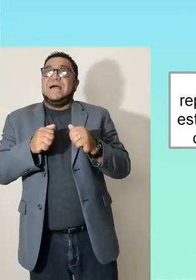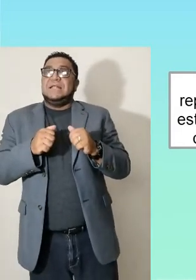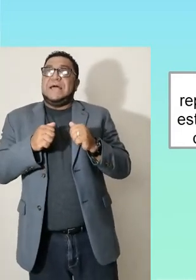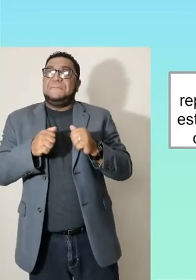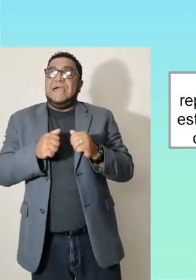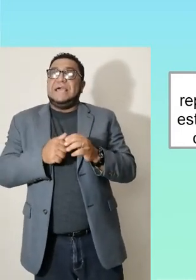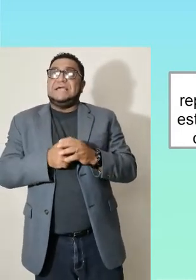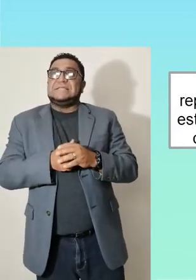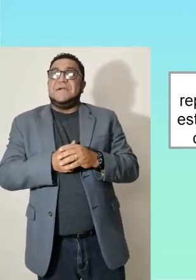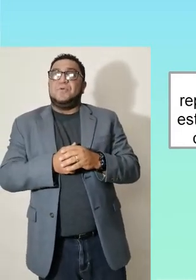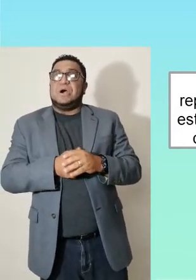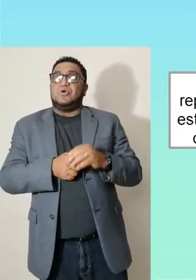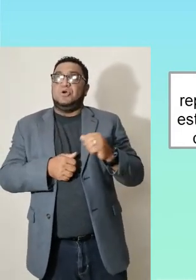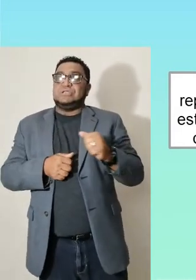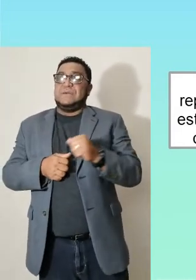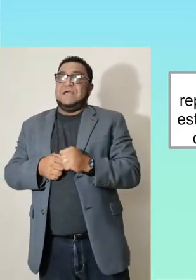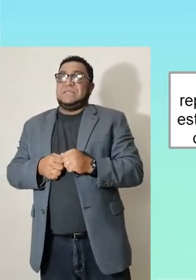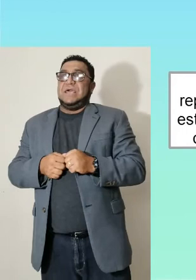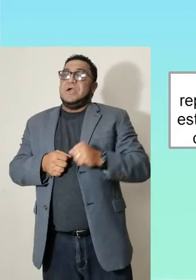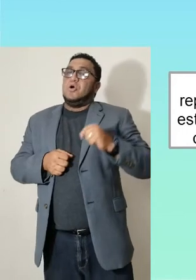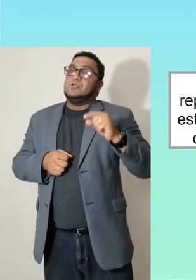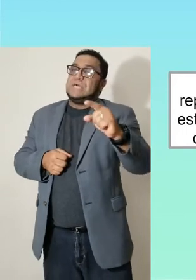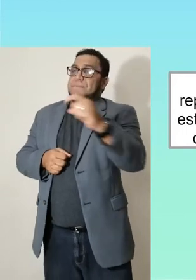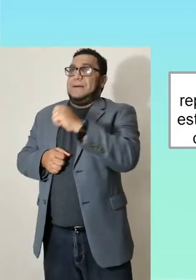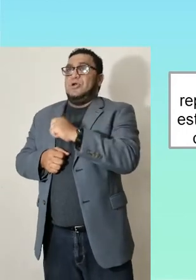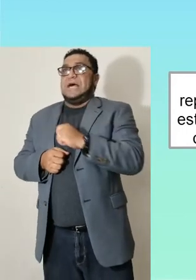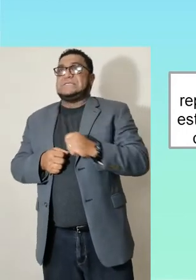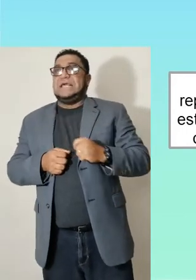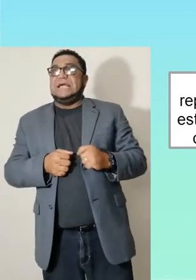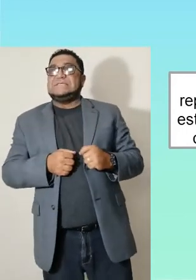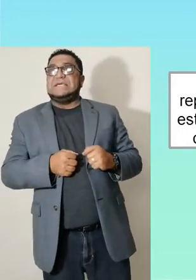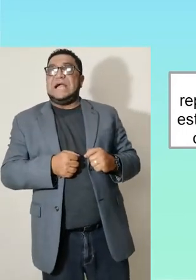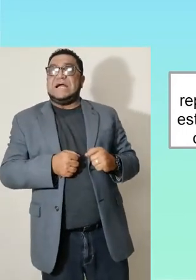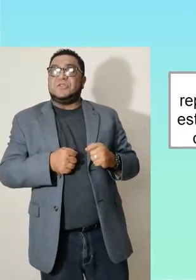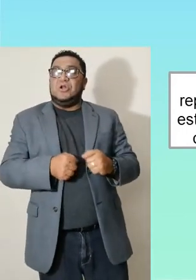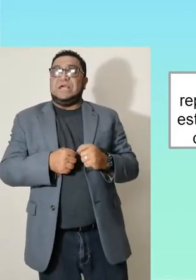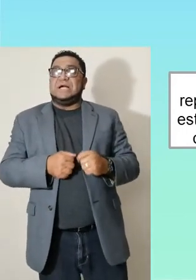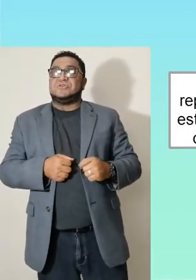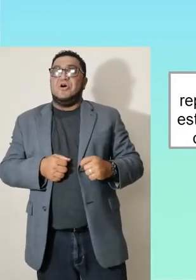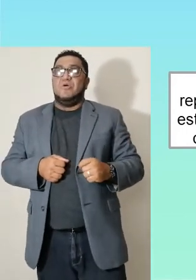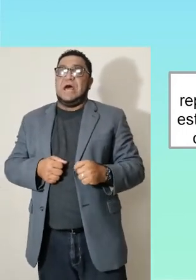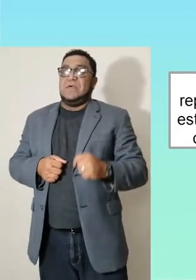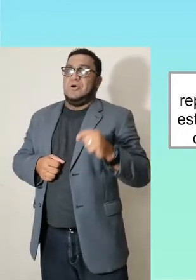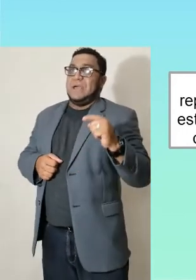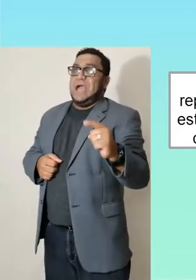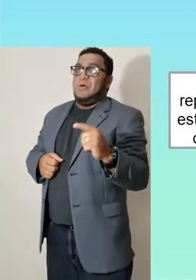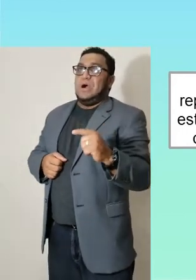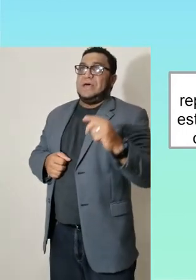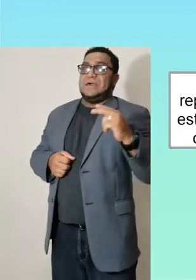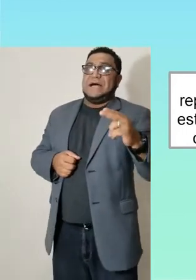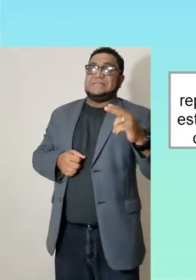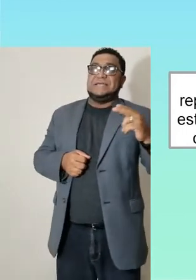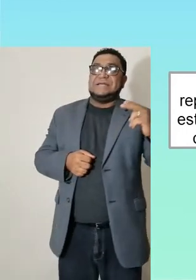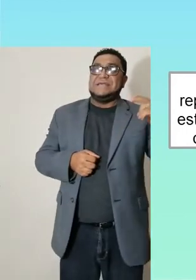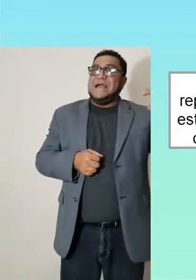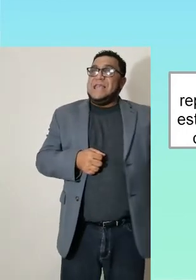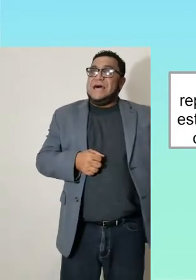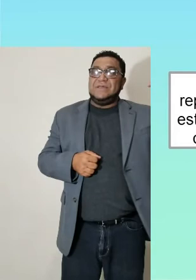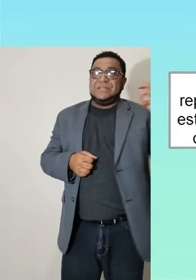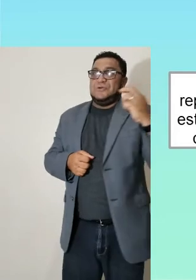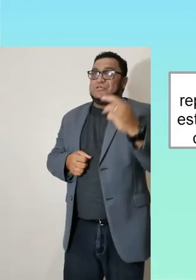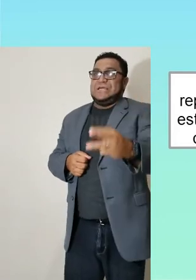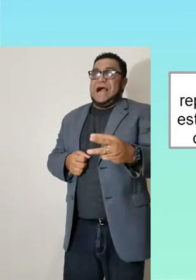también de esta época pero realmente conservamos las iglesias católicas como la de comayagua la de gracias